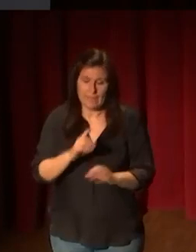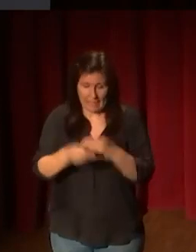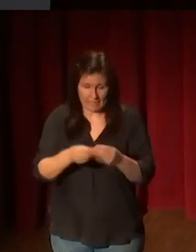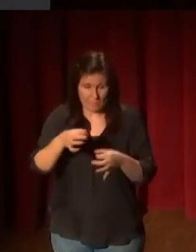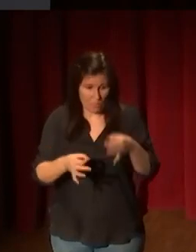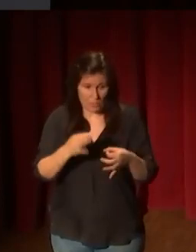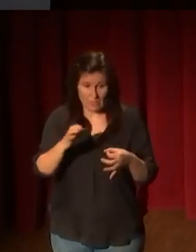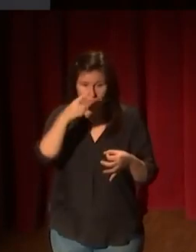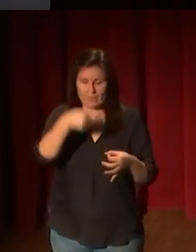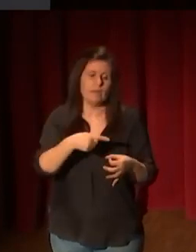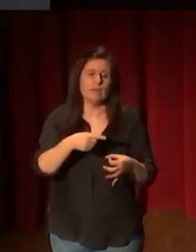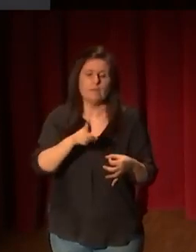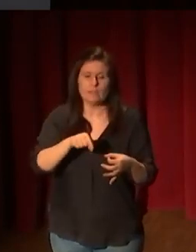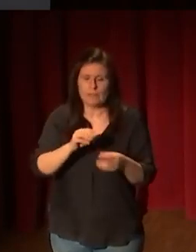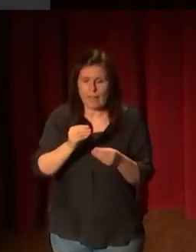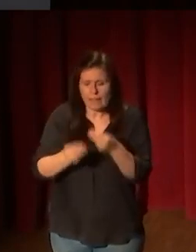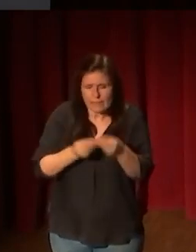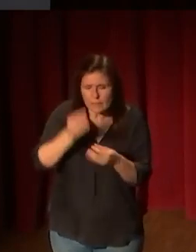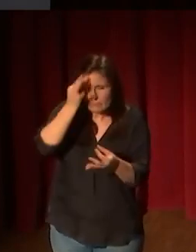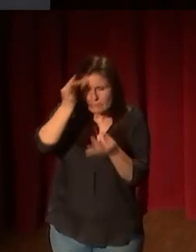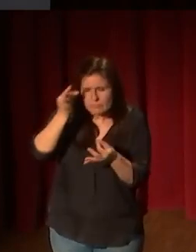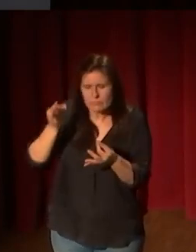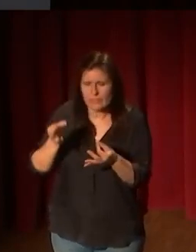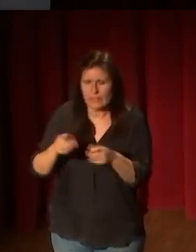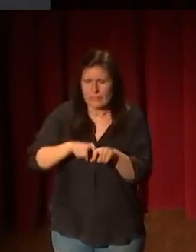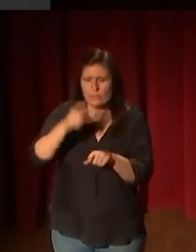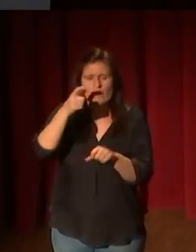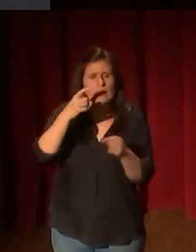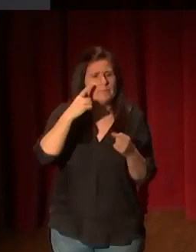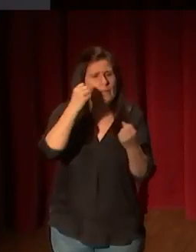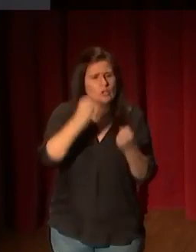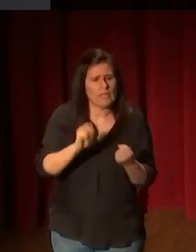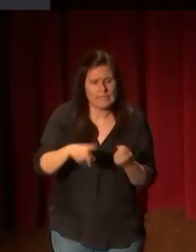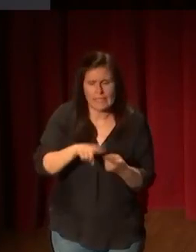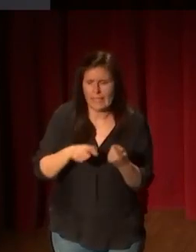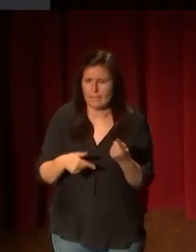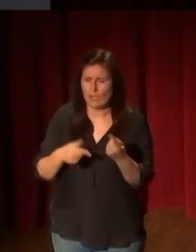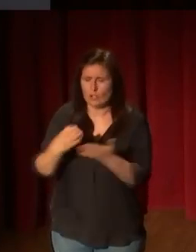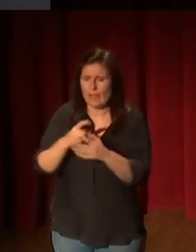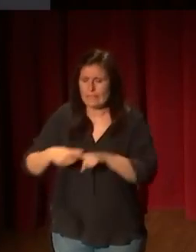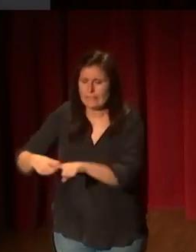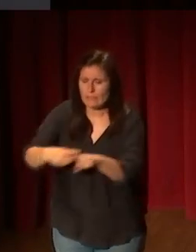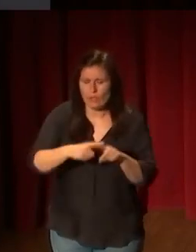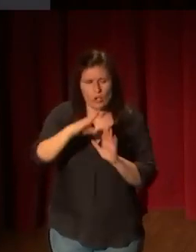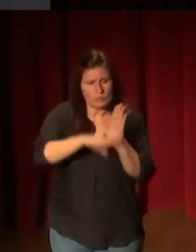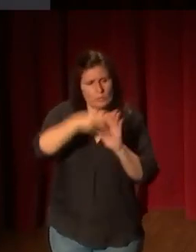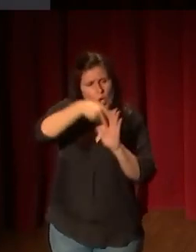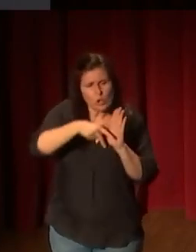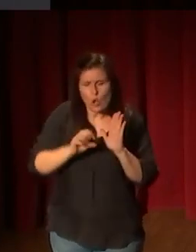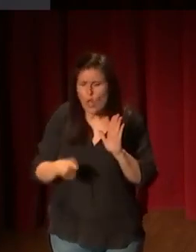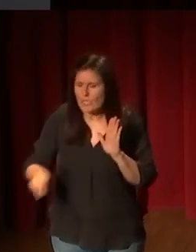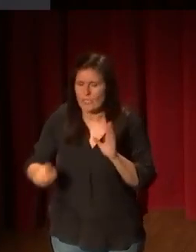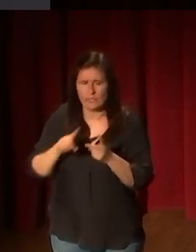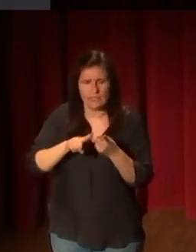del mismo pormenorizando el tipo de autoridad es la distribución protocolaria de las mismas y los